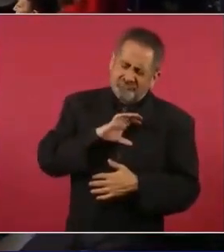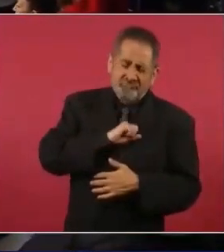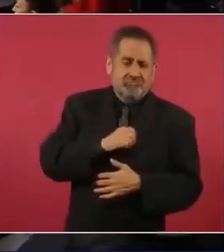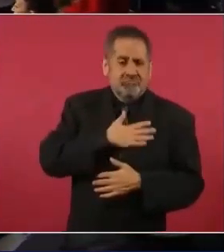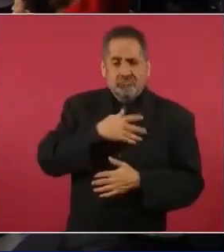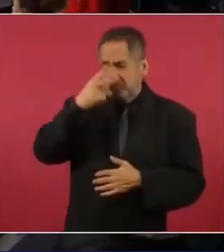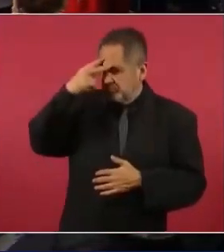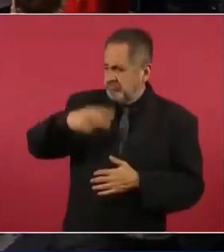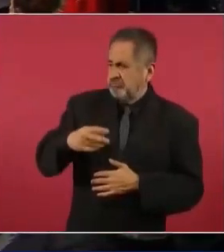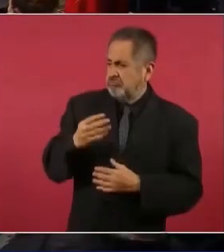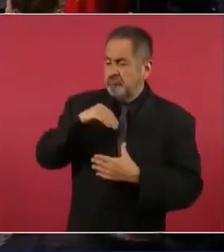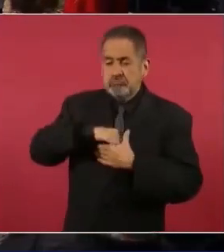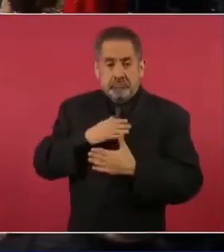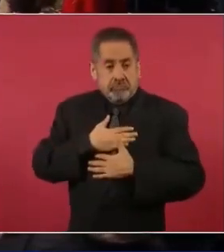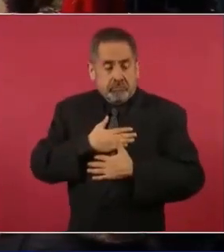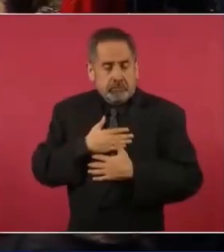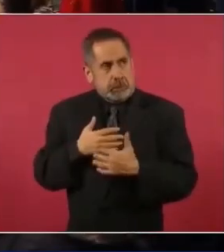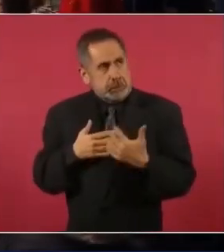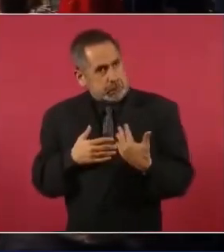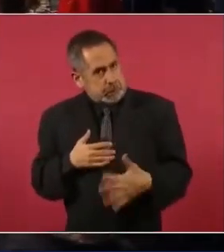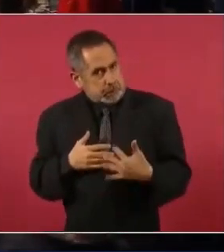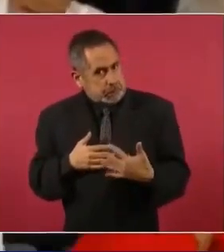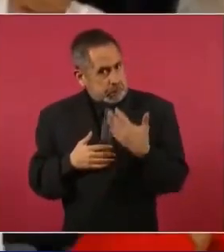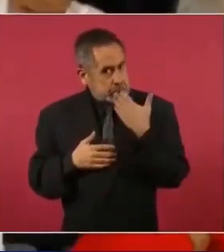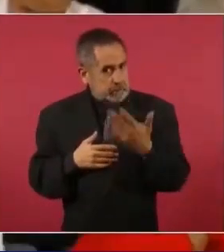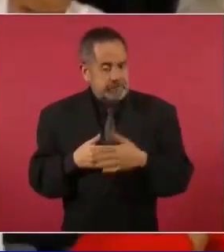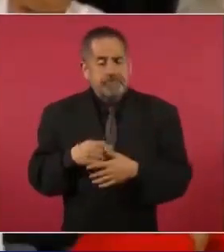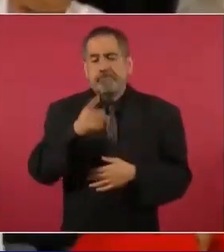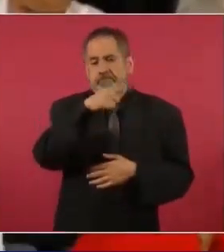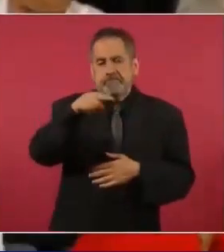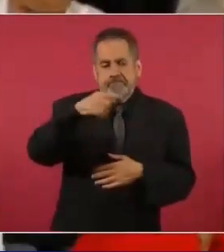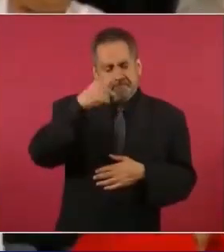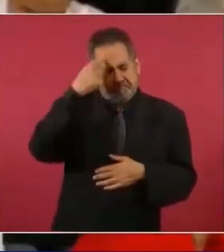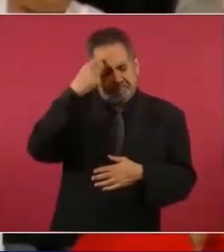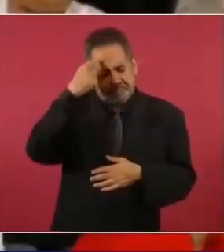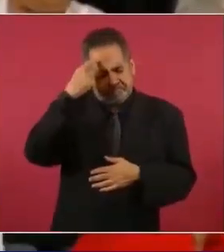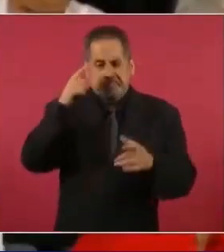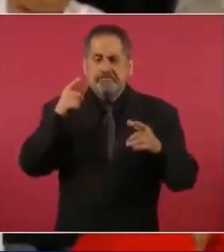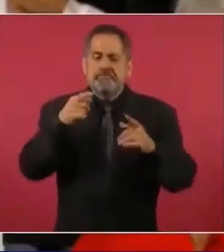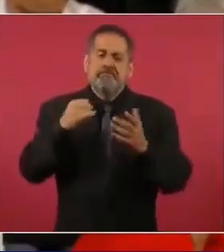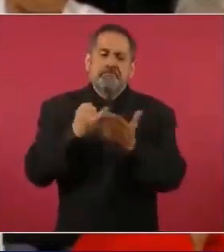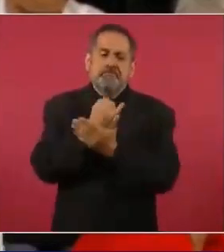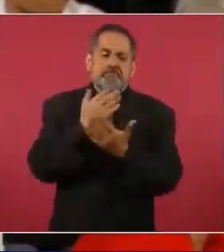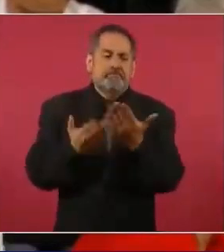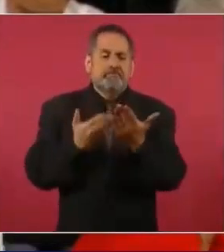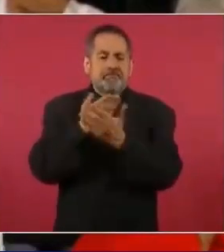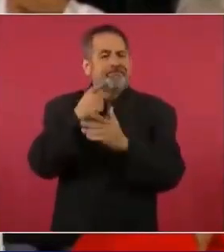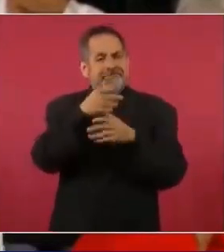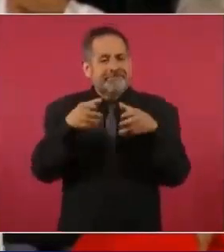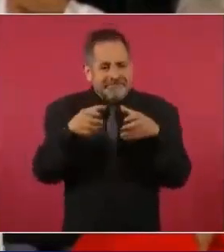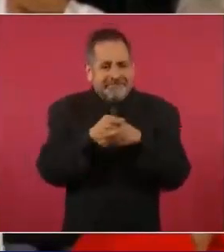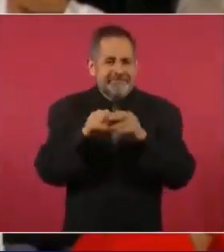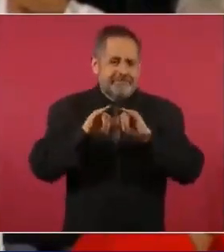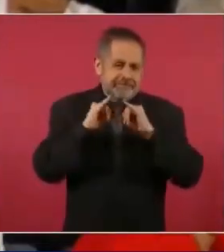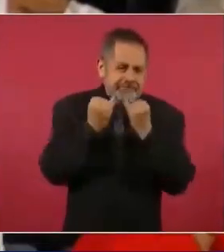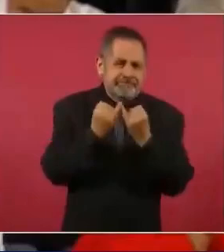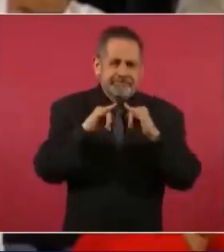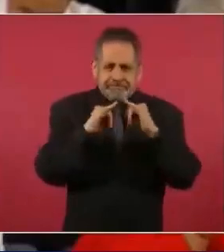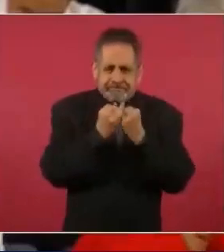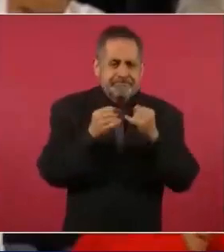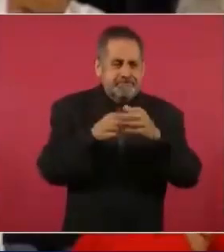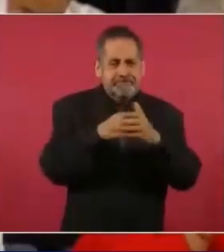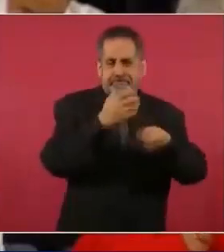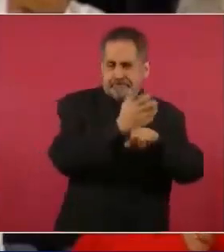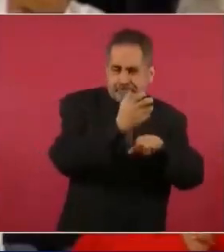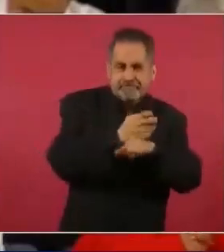país. Entonces, ellos han llegado a una conclusión, presidente, en estas reuniones que se han tenido allá en Estados Unidos y